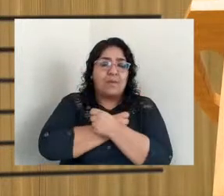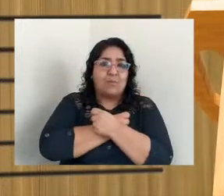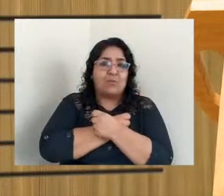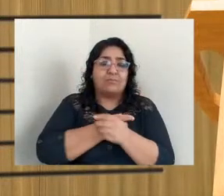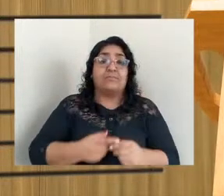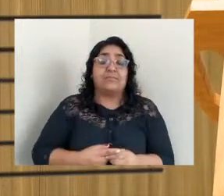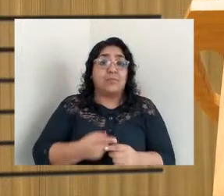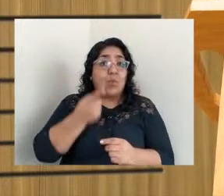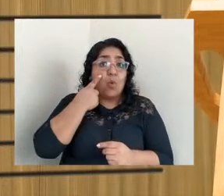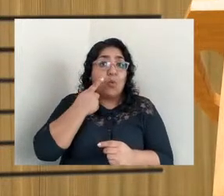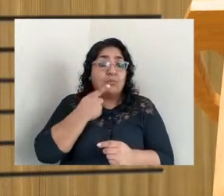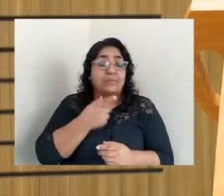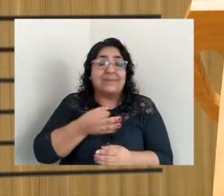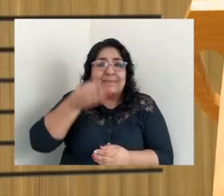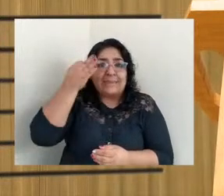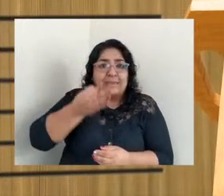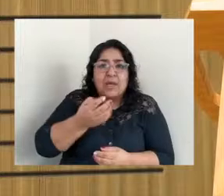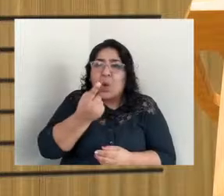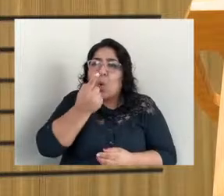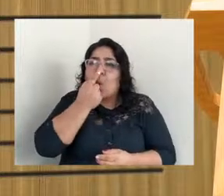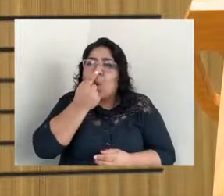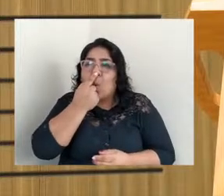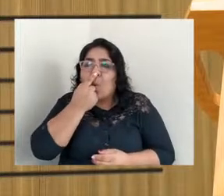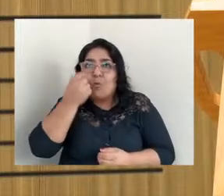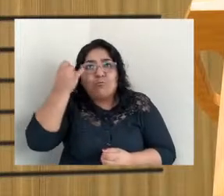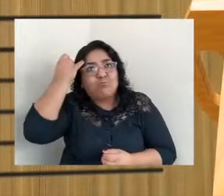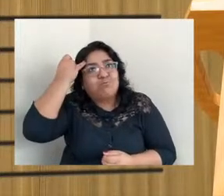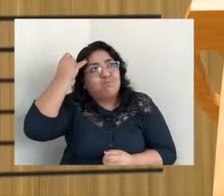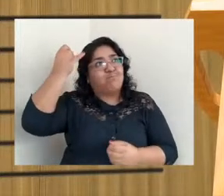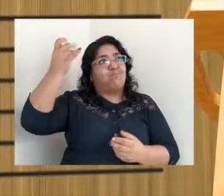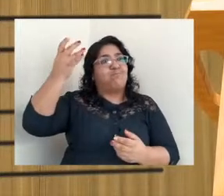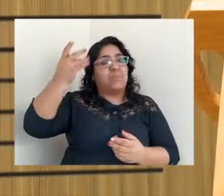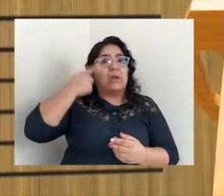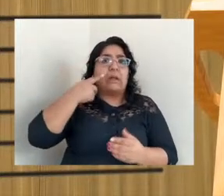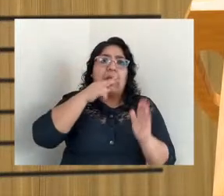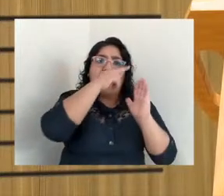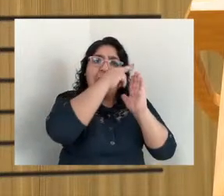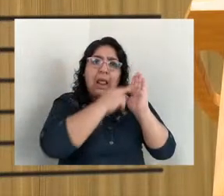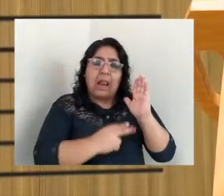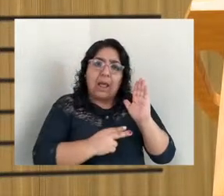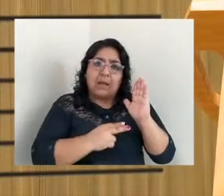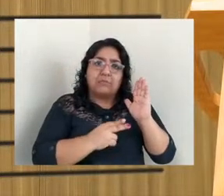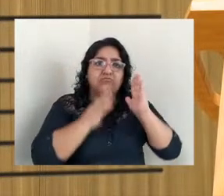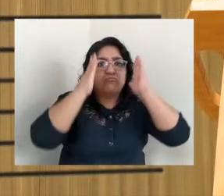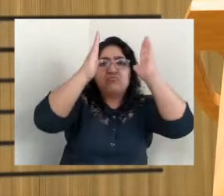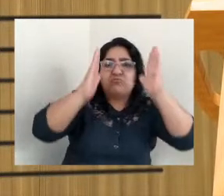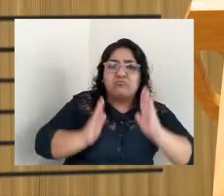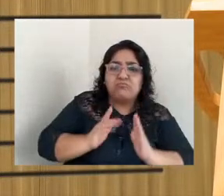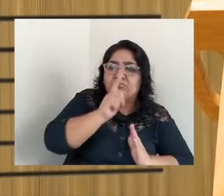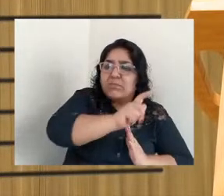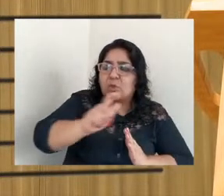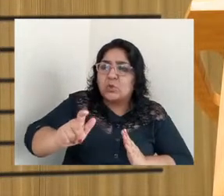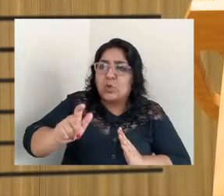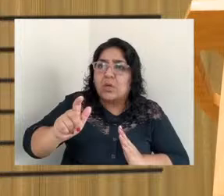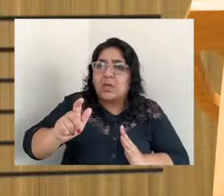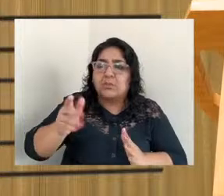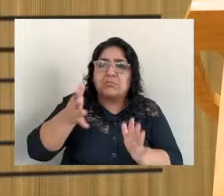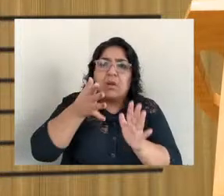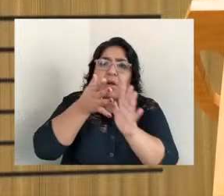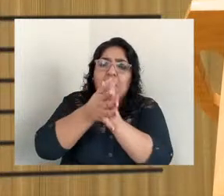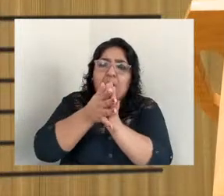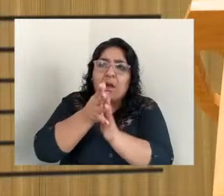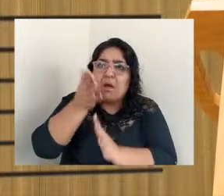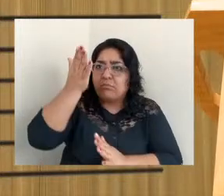recompensados. Nunca dejen de ser curiosos e imaginativos. Lean mucho, escuchen a las personas